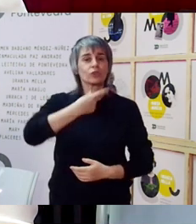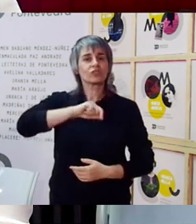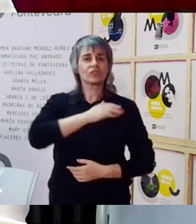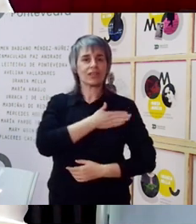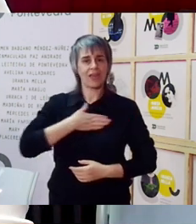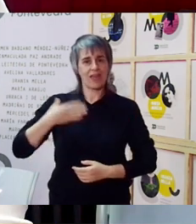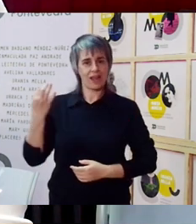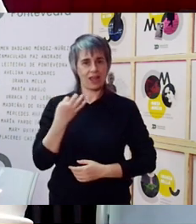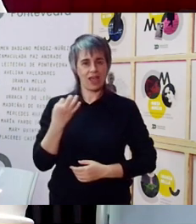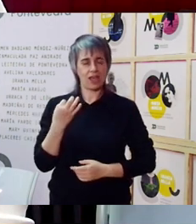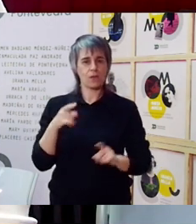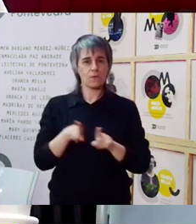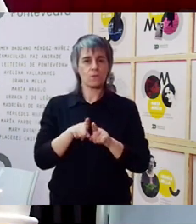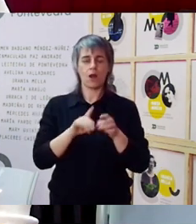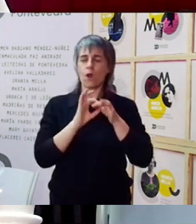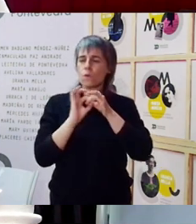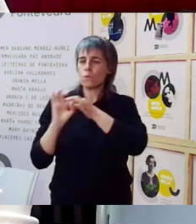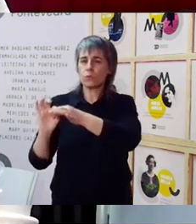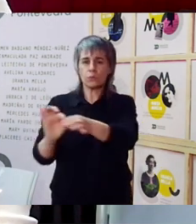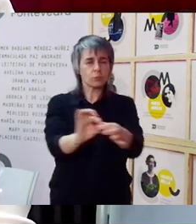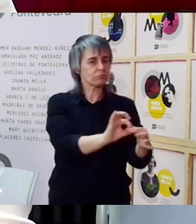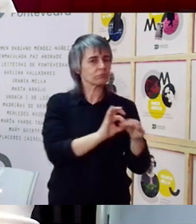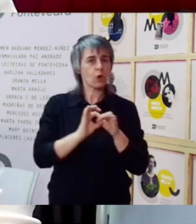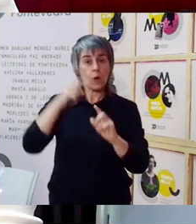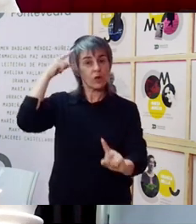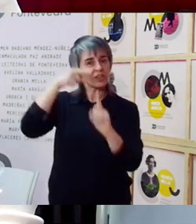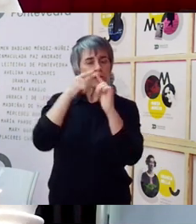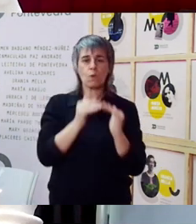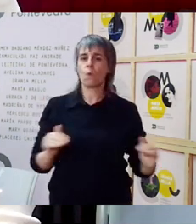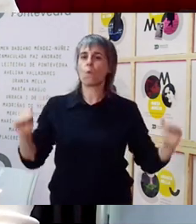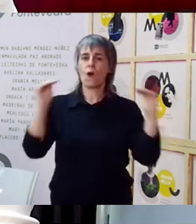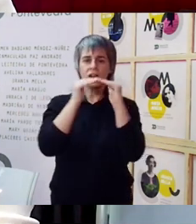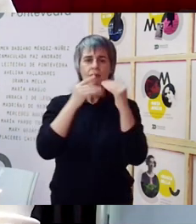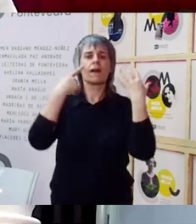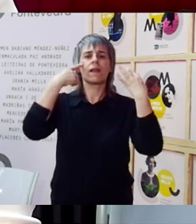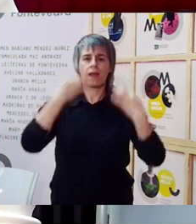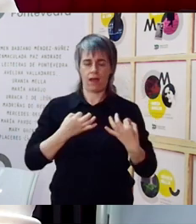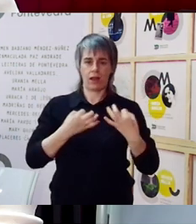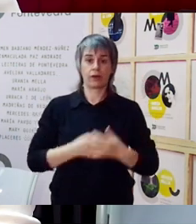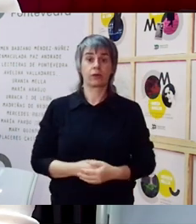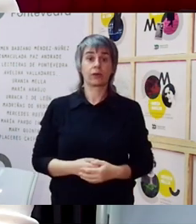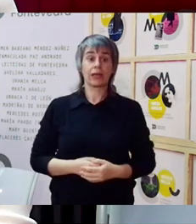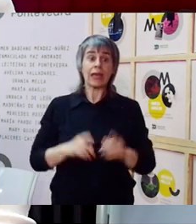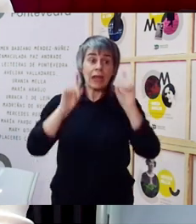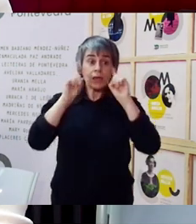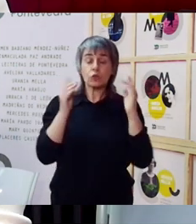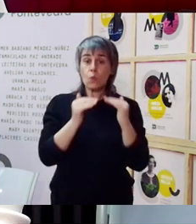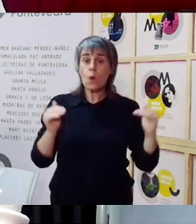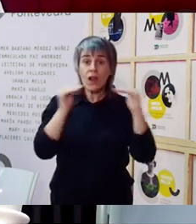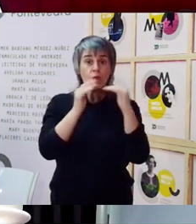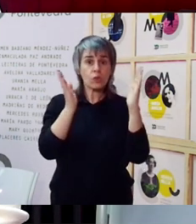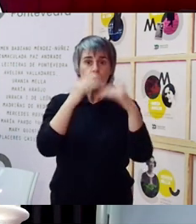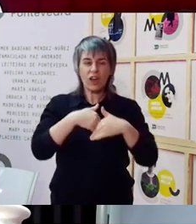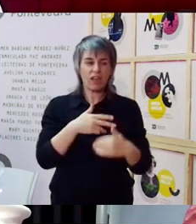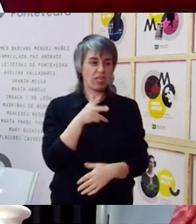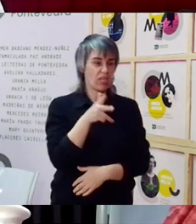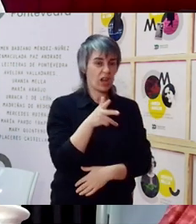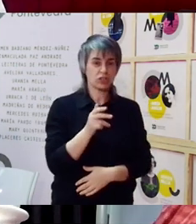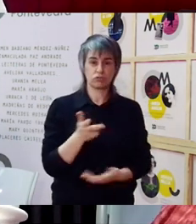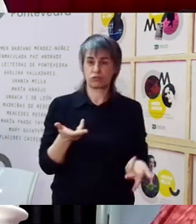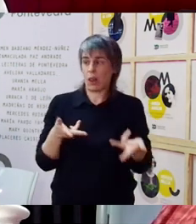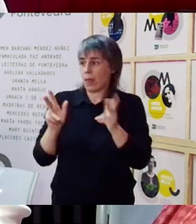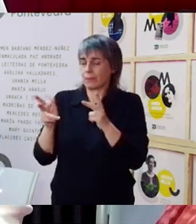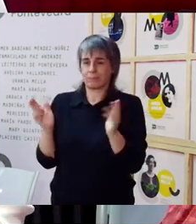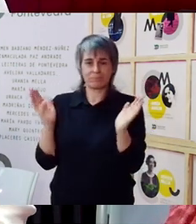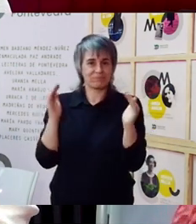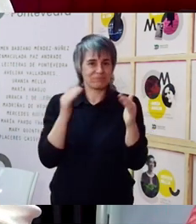tender pontes para acadar a igualdade real e efectiva, porque sin ela non habrá dereitos nin libertades para ninguén,